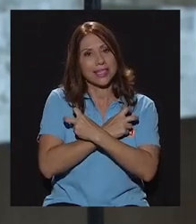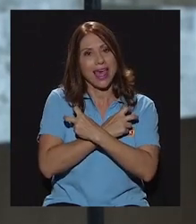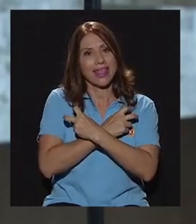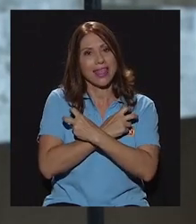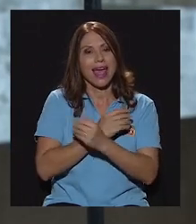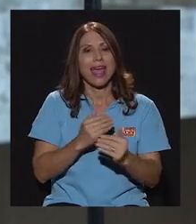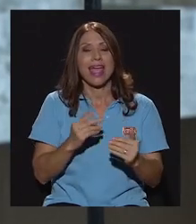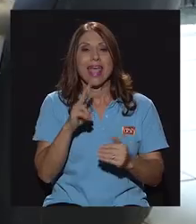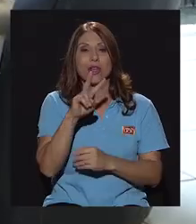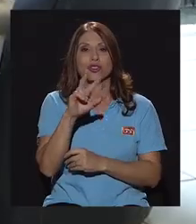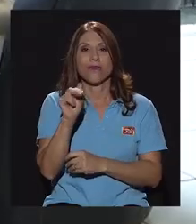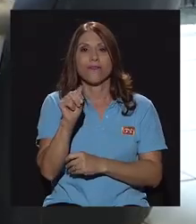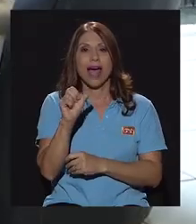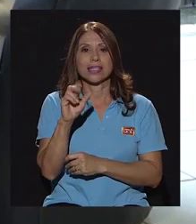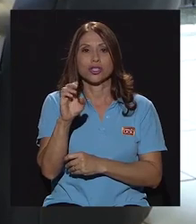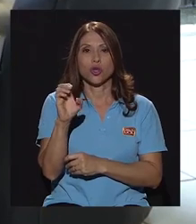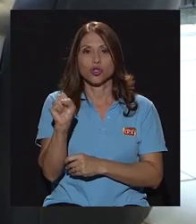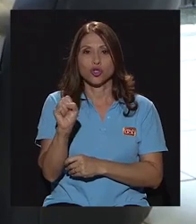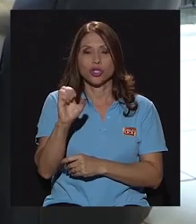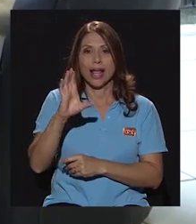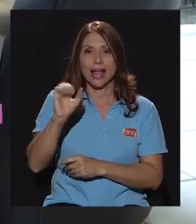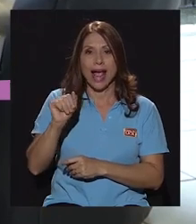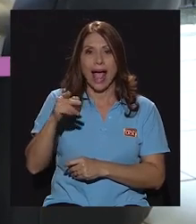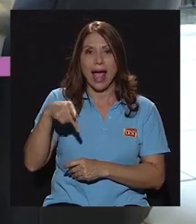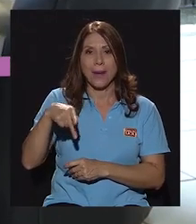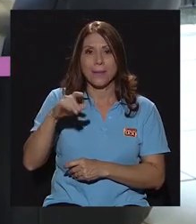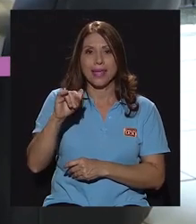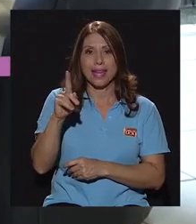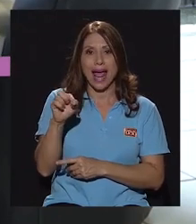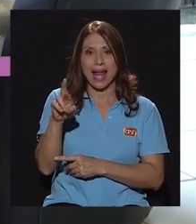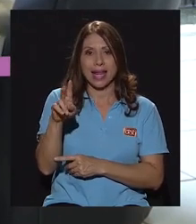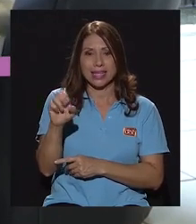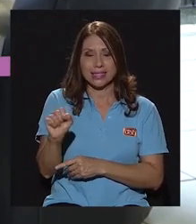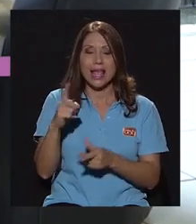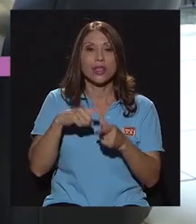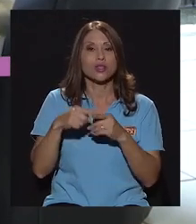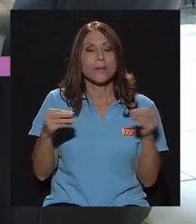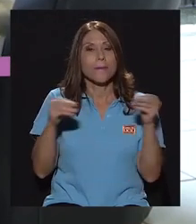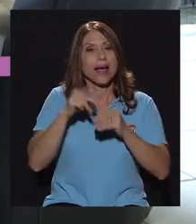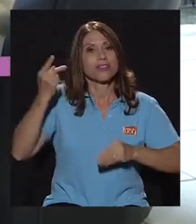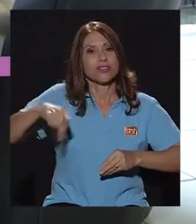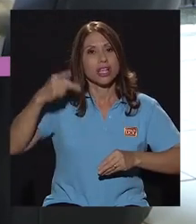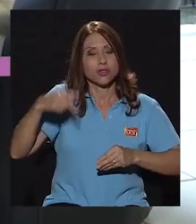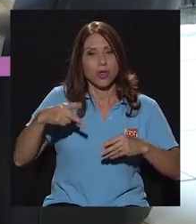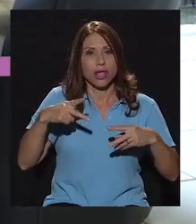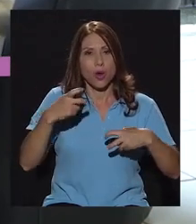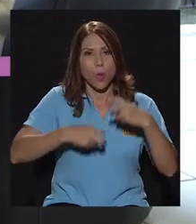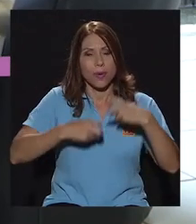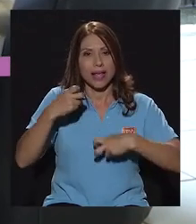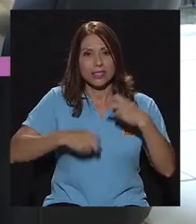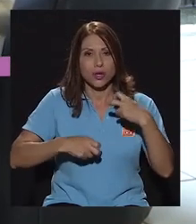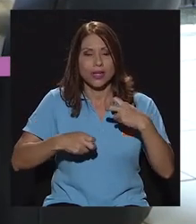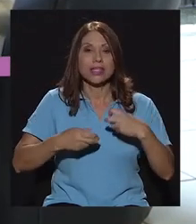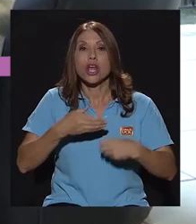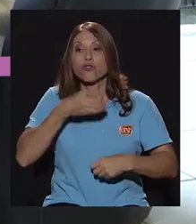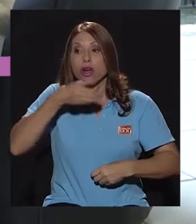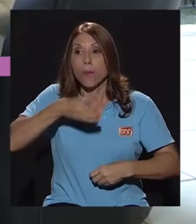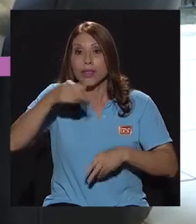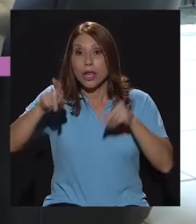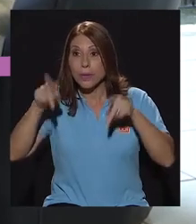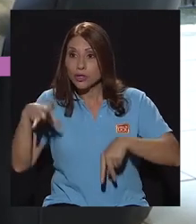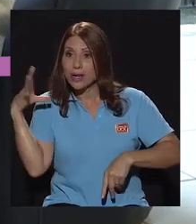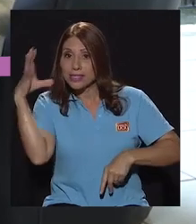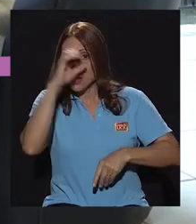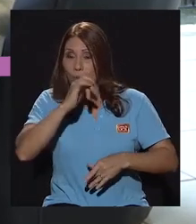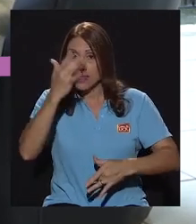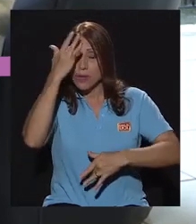vasos capilares y son los que nos van a dar entonces mayor riesgo de complicaciones. lo más recomendado es que se acerque